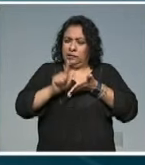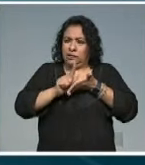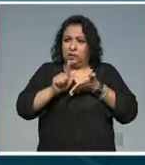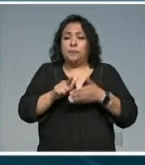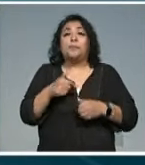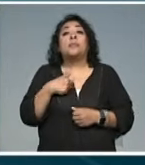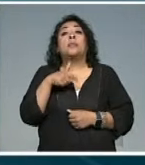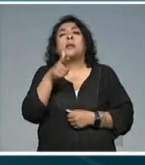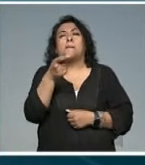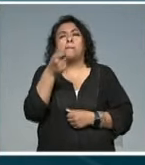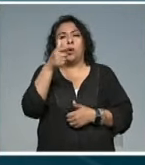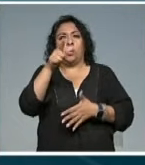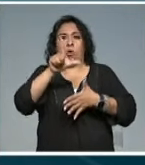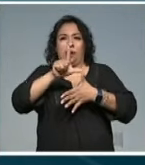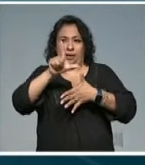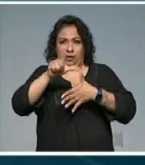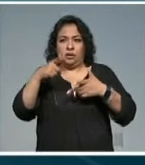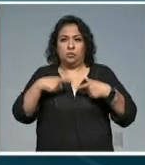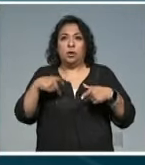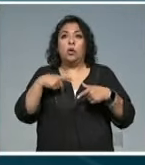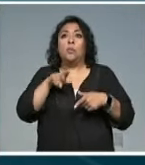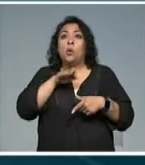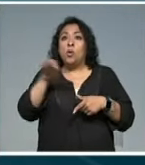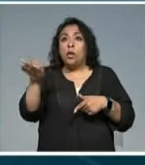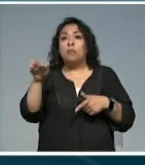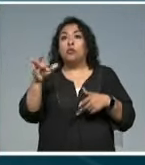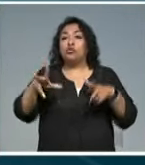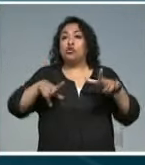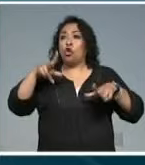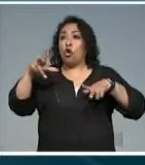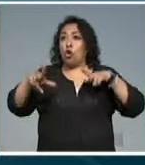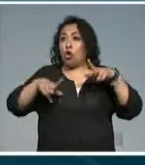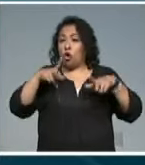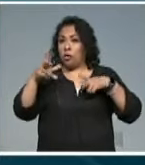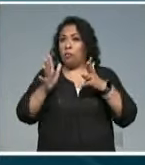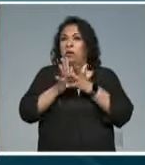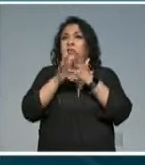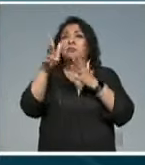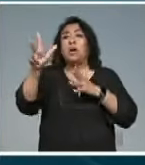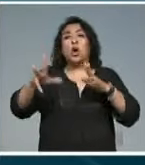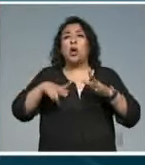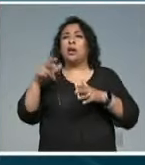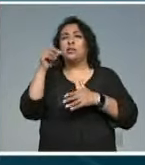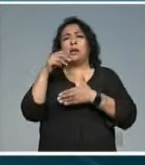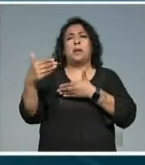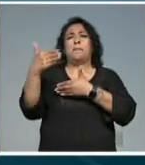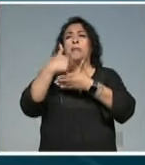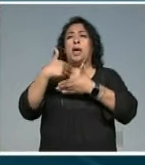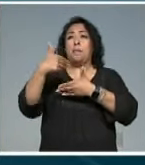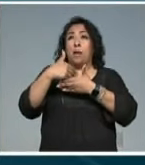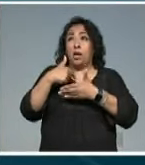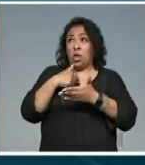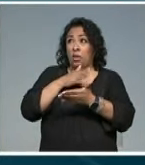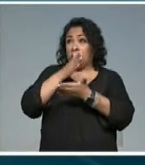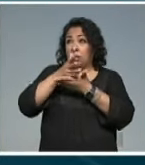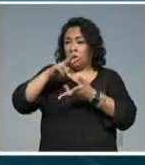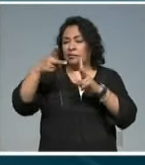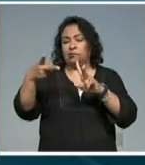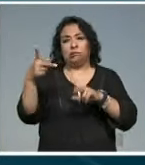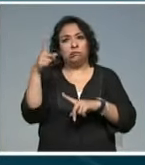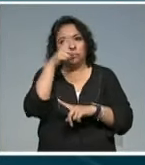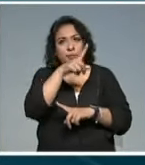Muy pocas veces los latinos logramos entrar al mercado de Hollywood, cuando Hollywood toda la vida ha entrado a nuestro mercado, ¿no? Y